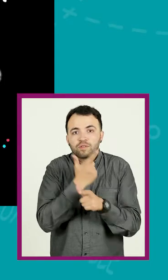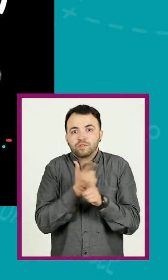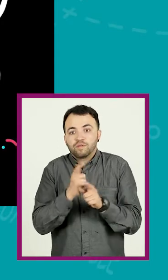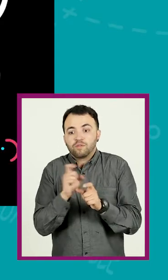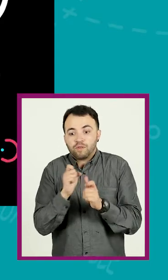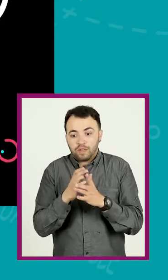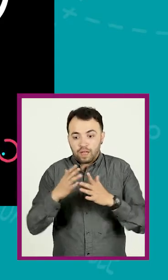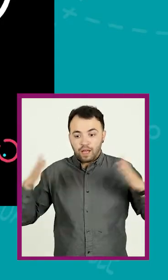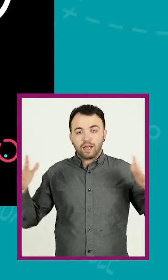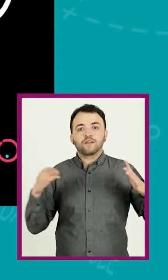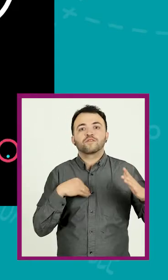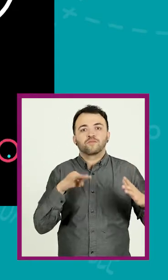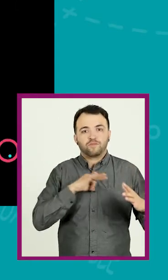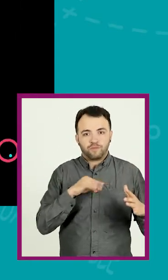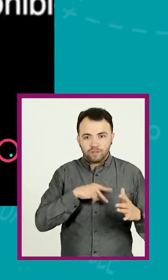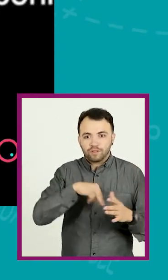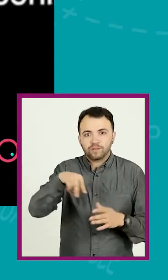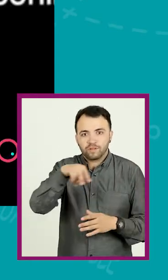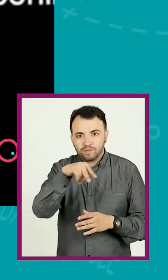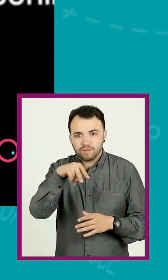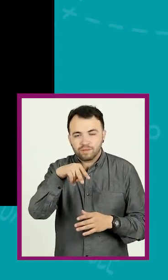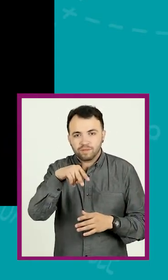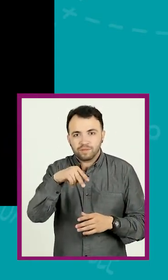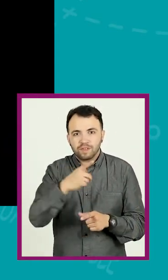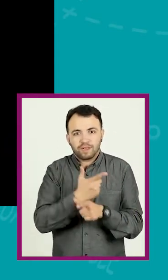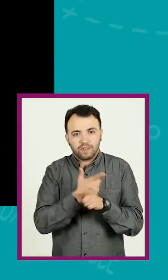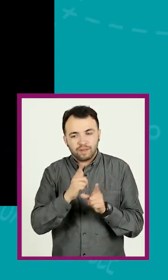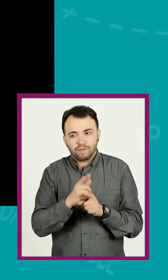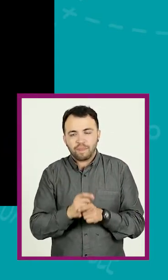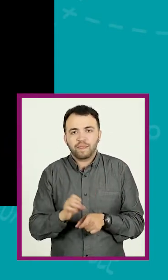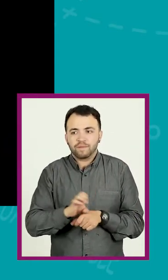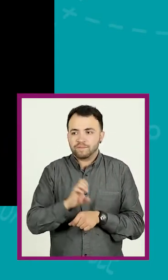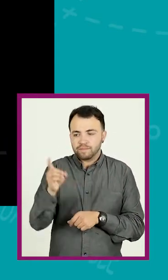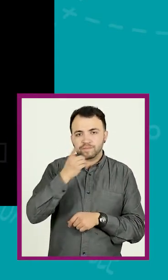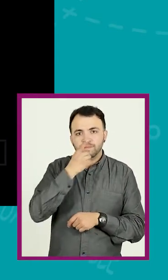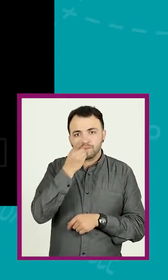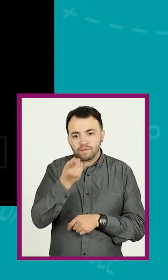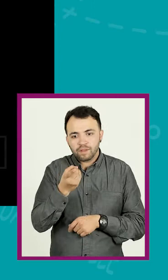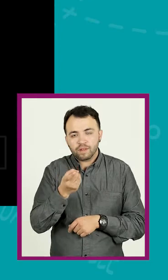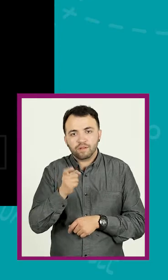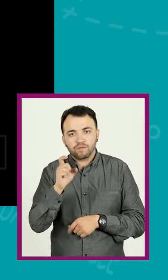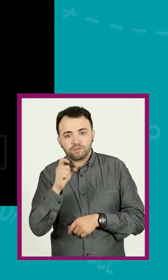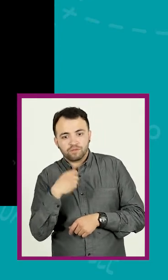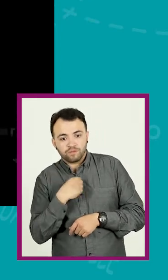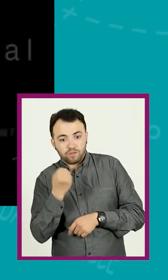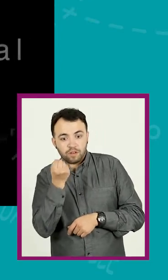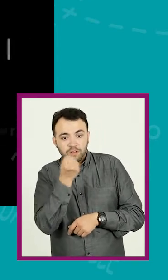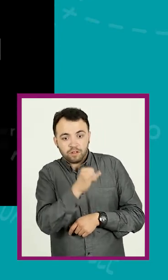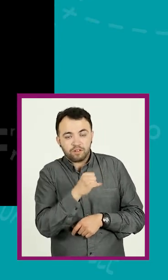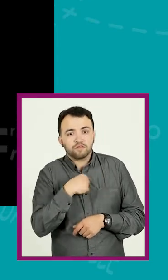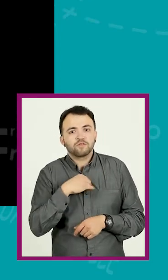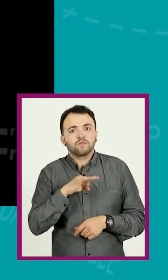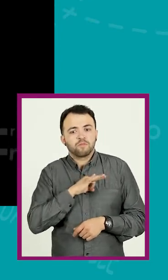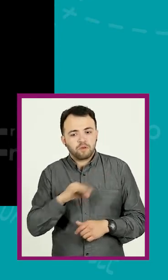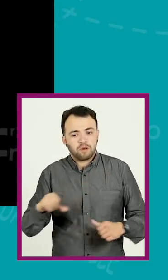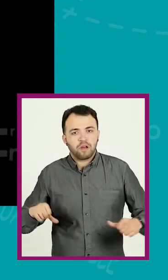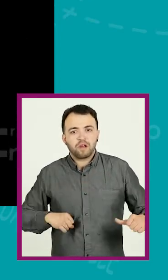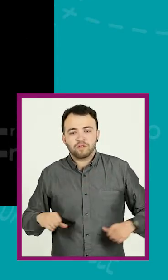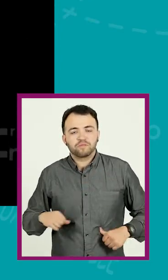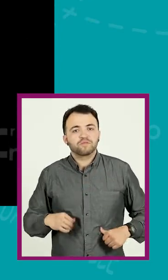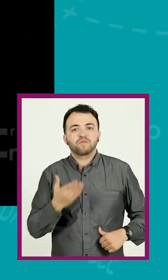del espacio disponible para movernos. Así pues, la libertad no sería para él otra